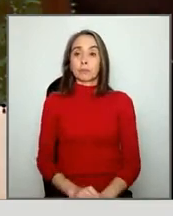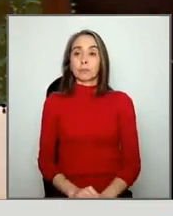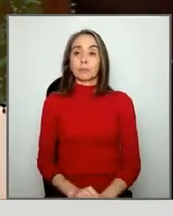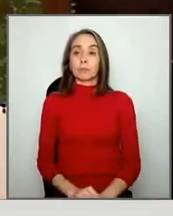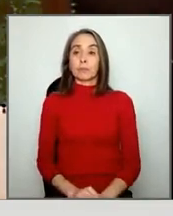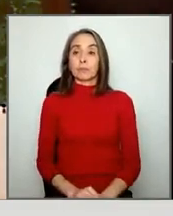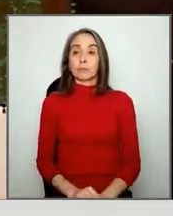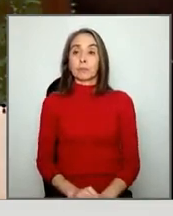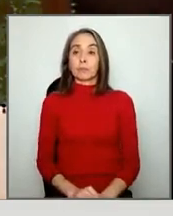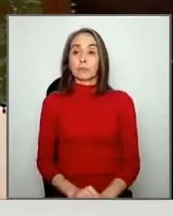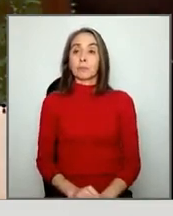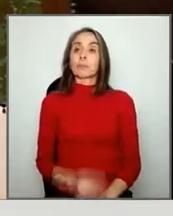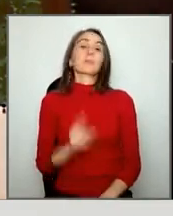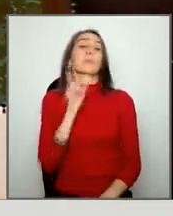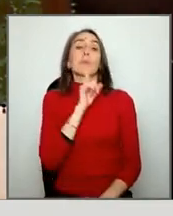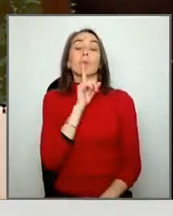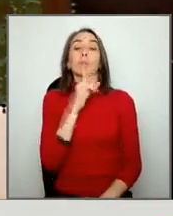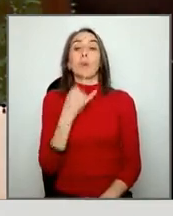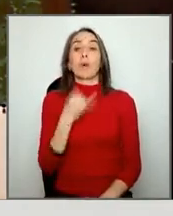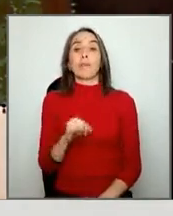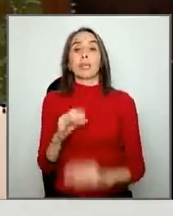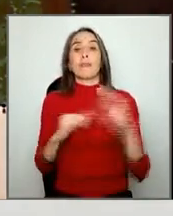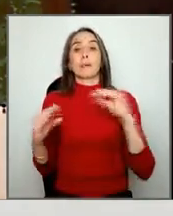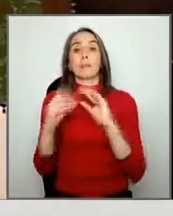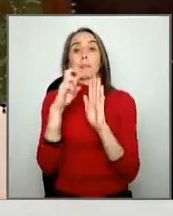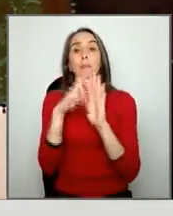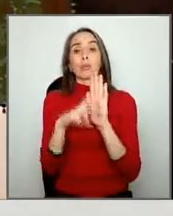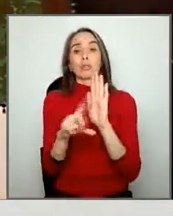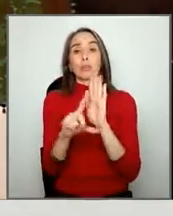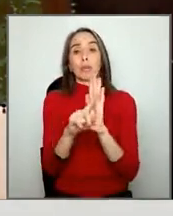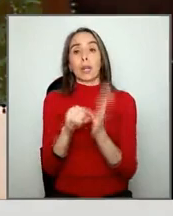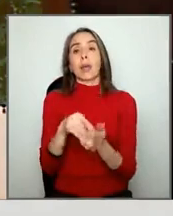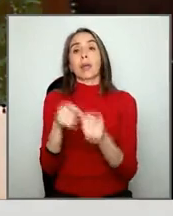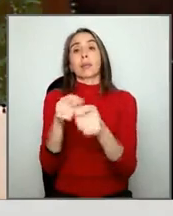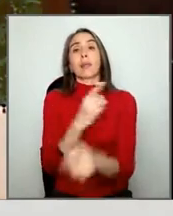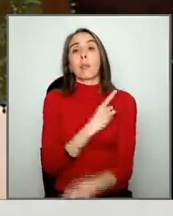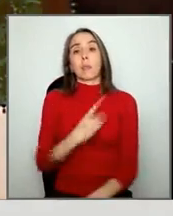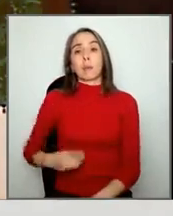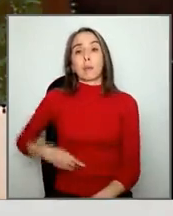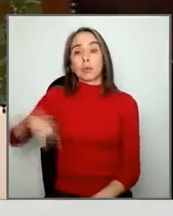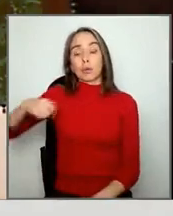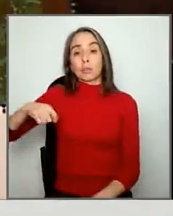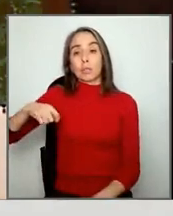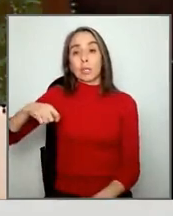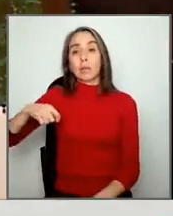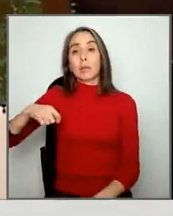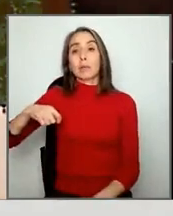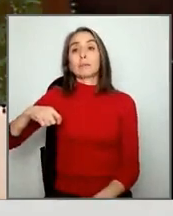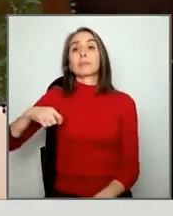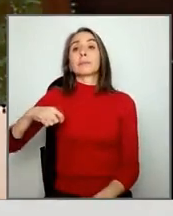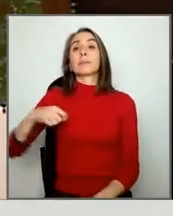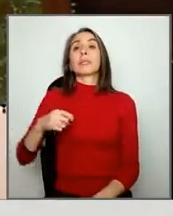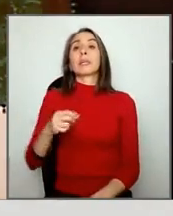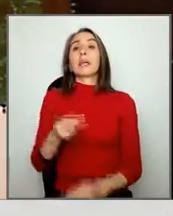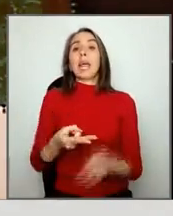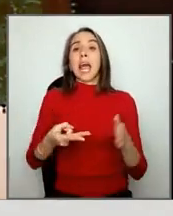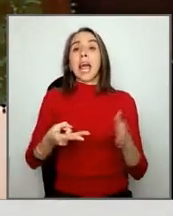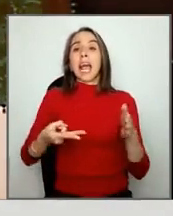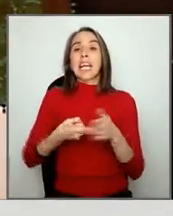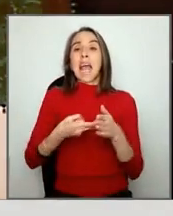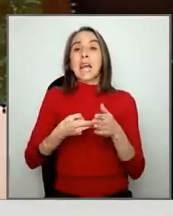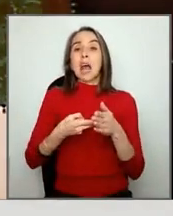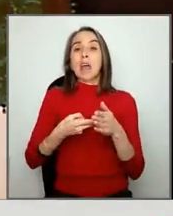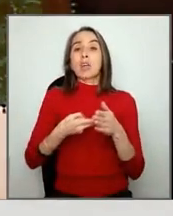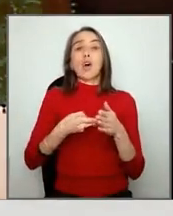finalmente corresponde tratar el proyecto de ley originado de moción que establece el uso de cargador universal estandarizado para